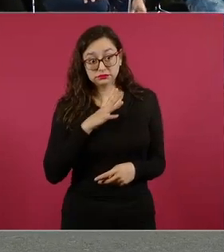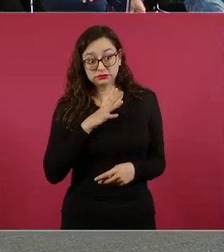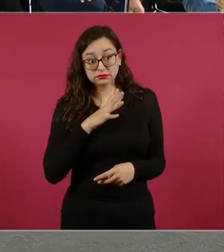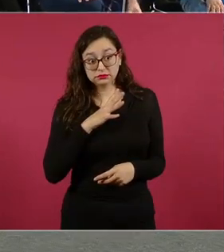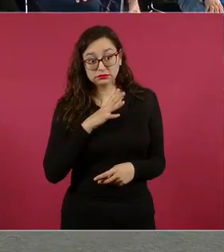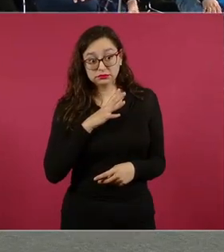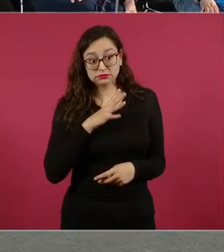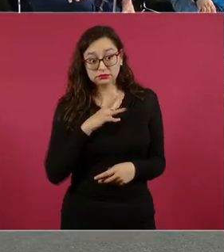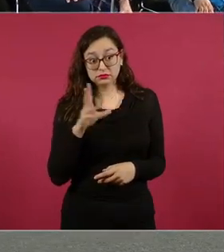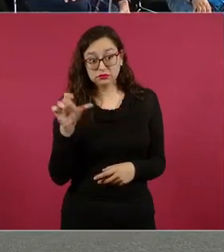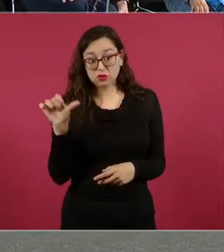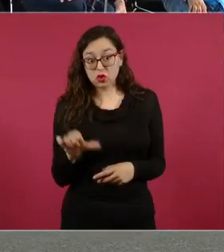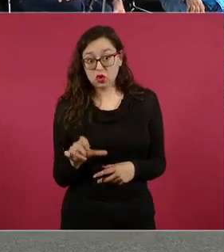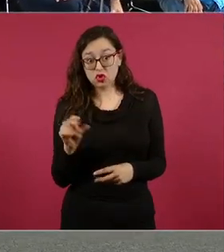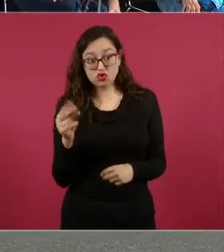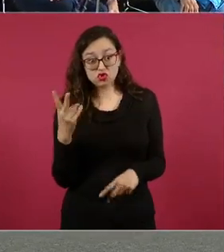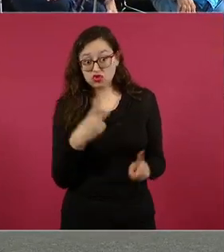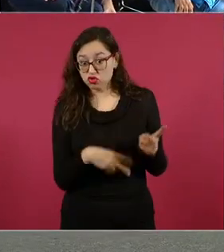¿No vino hoy?